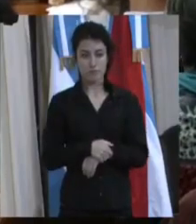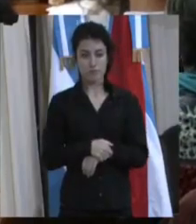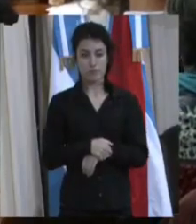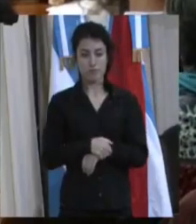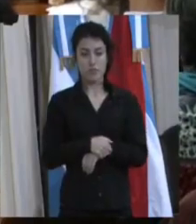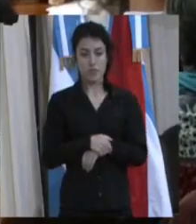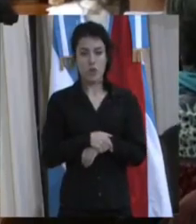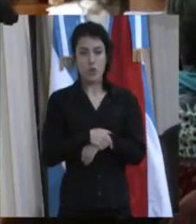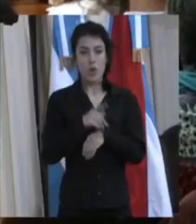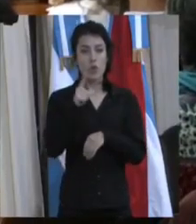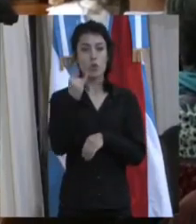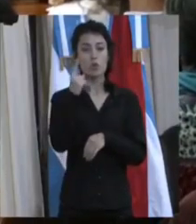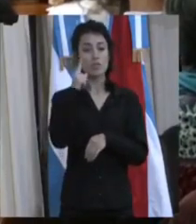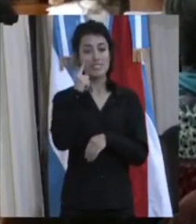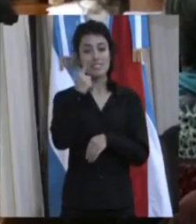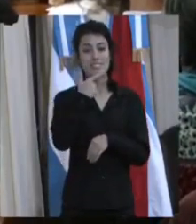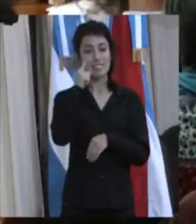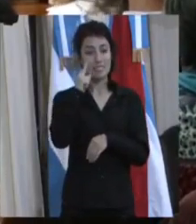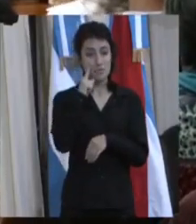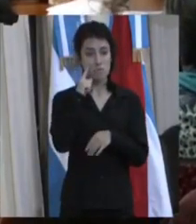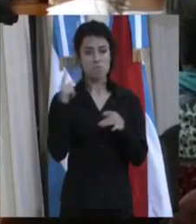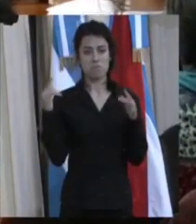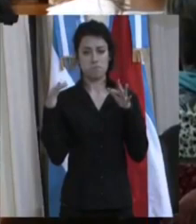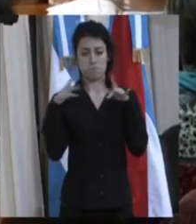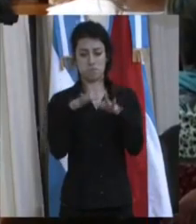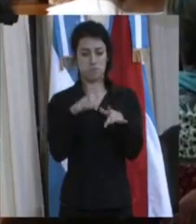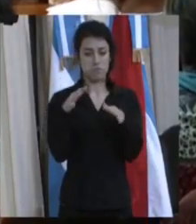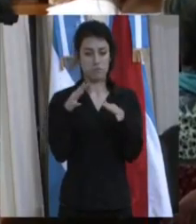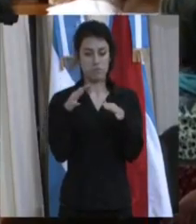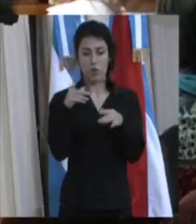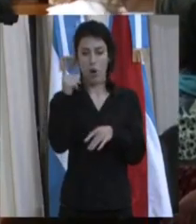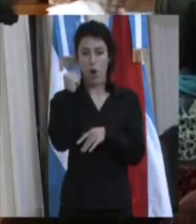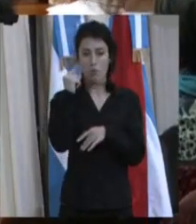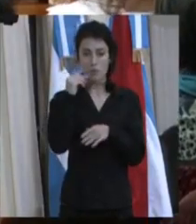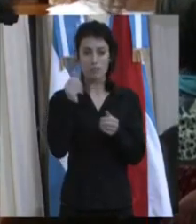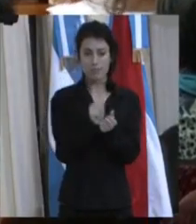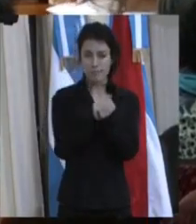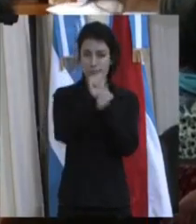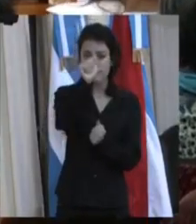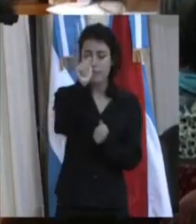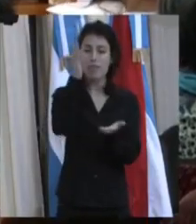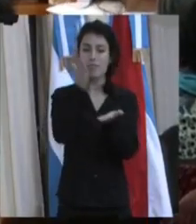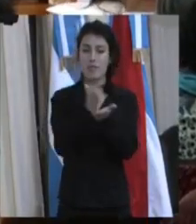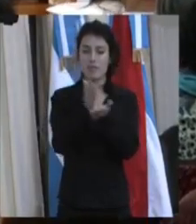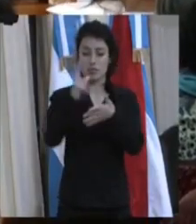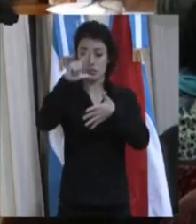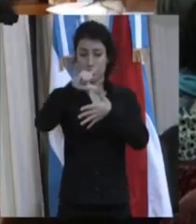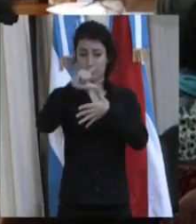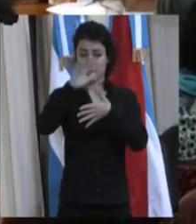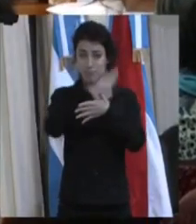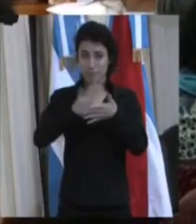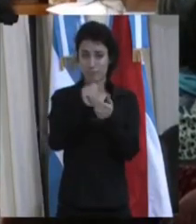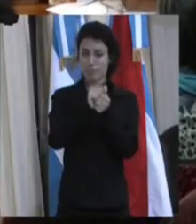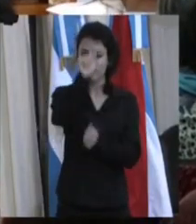Luisi está rodeada de hombres y es la primera graduada en Derecho de América Latina. Las primeras